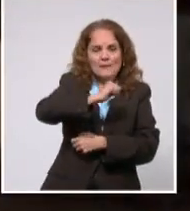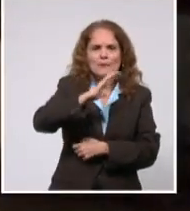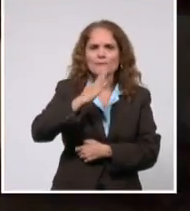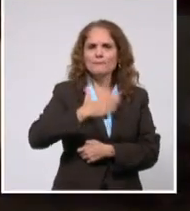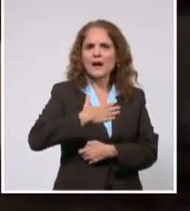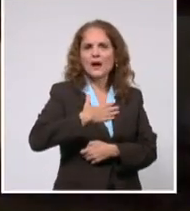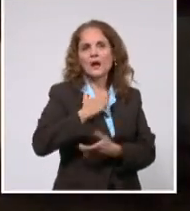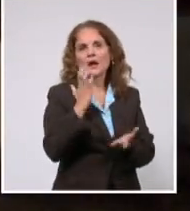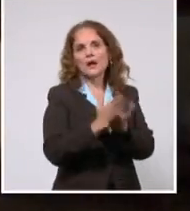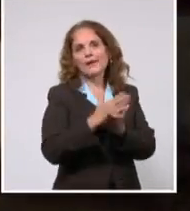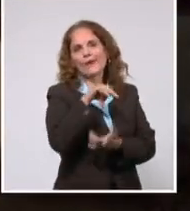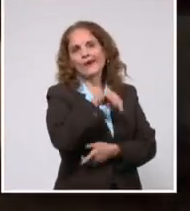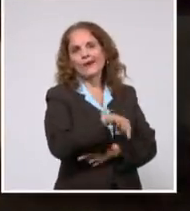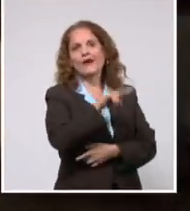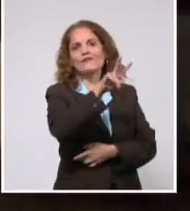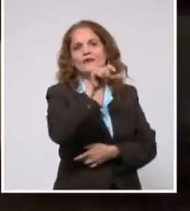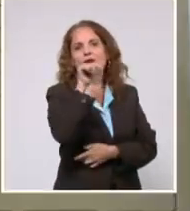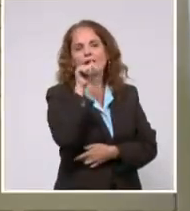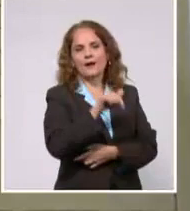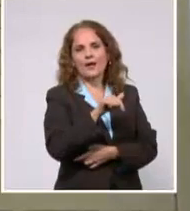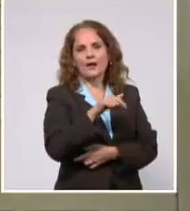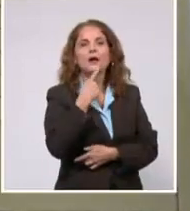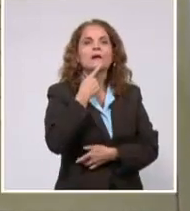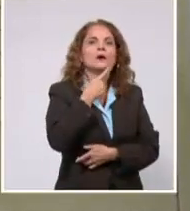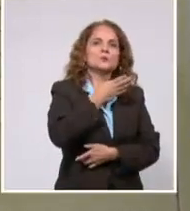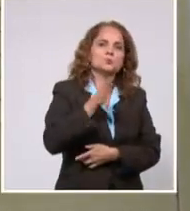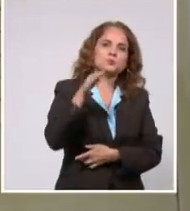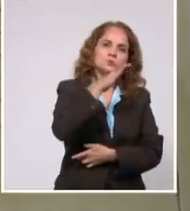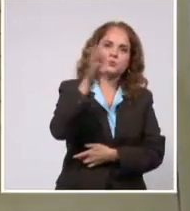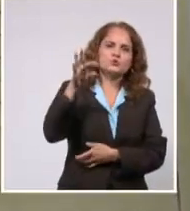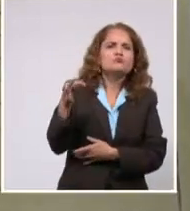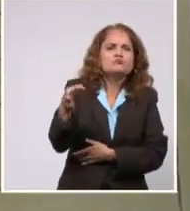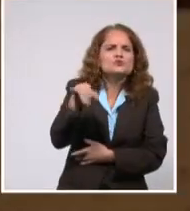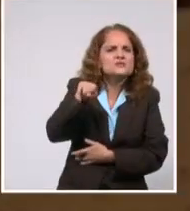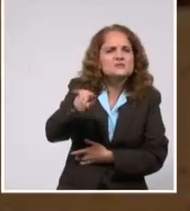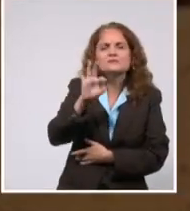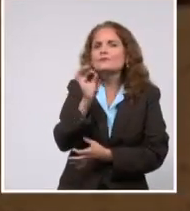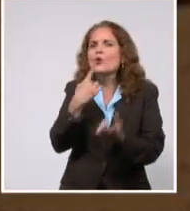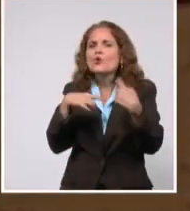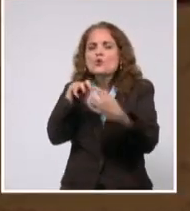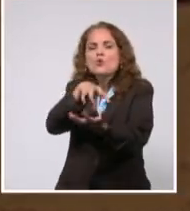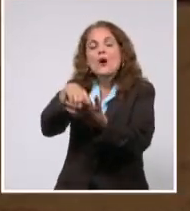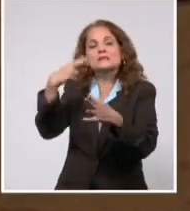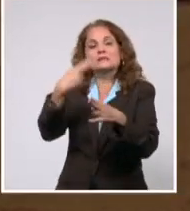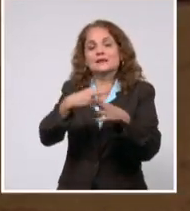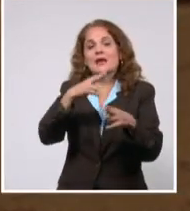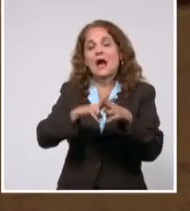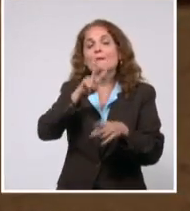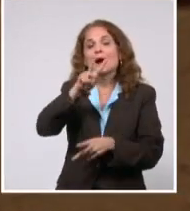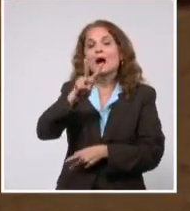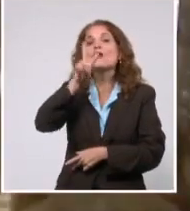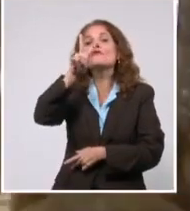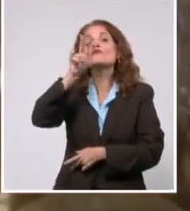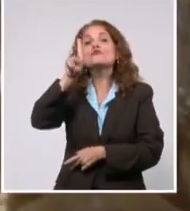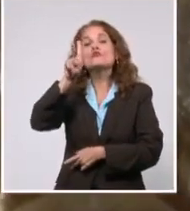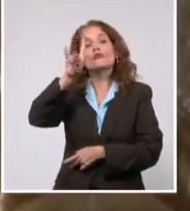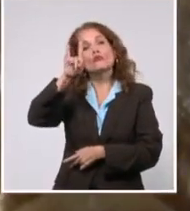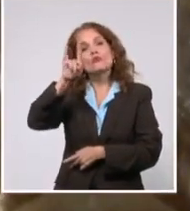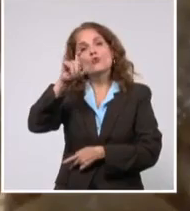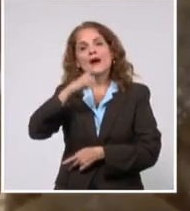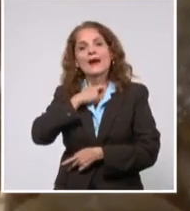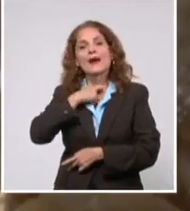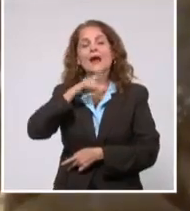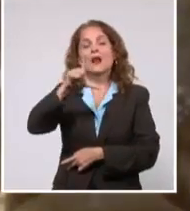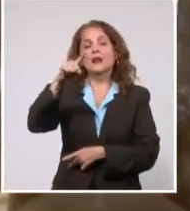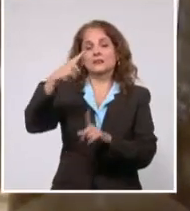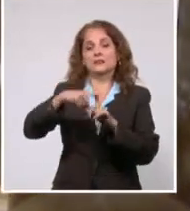y había llegado hasta Vueltas luego de violar su hoja de ruta, así como todos los protocolos sanitarios establecidos. El chofer utilizó